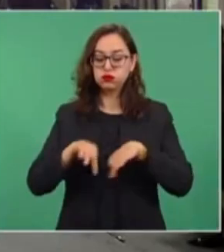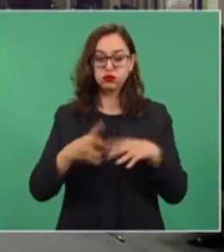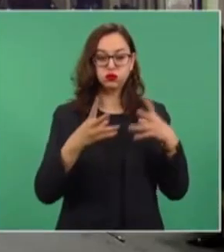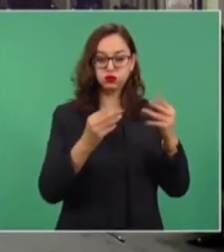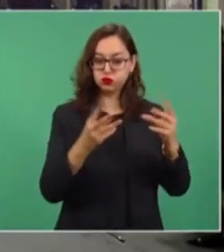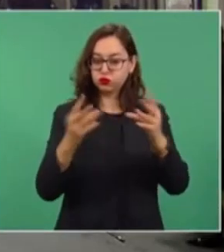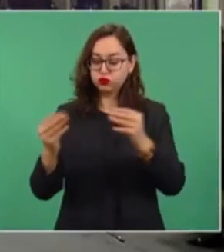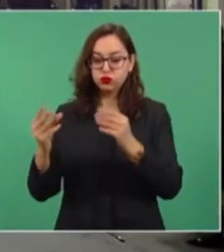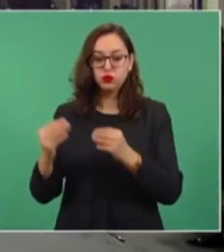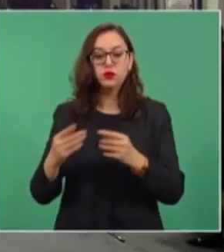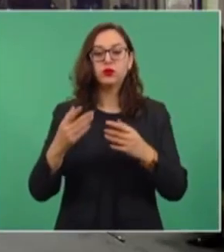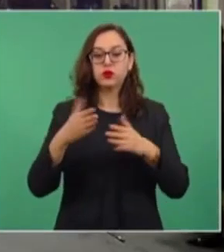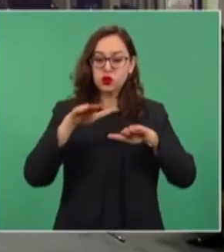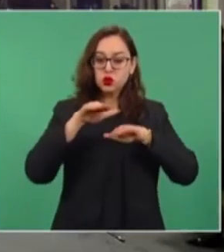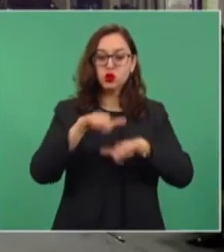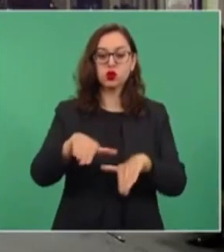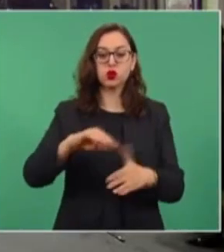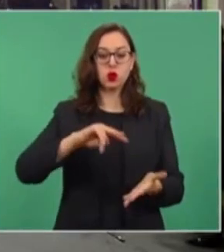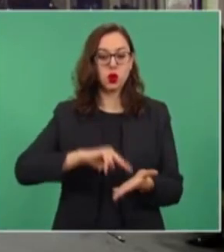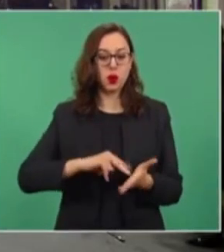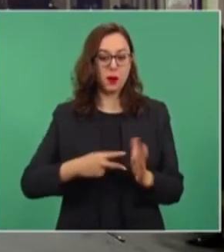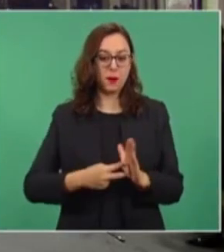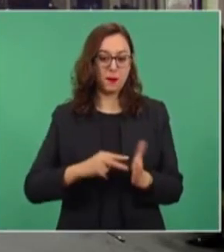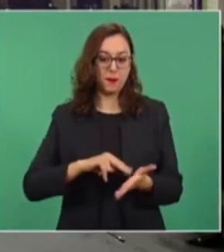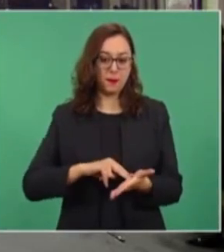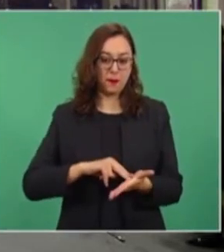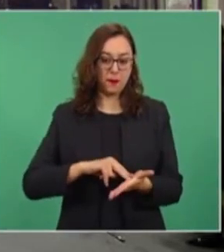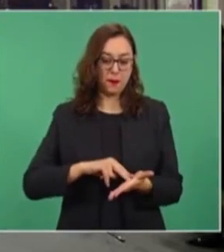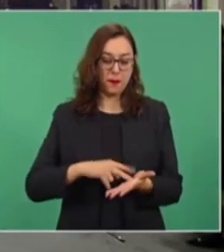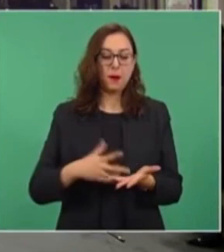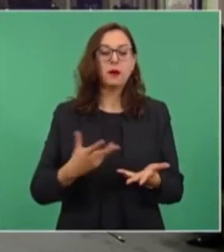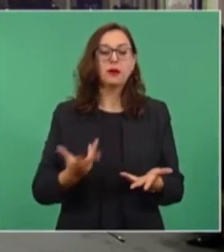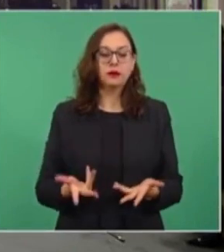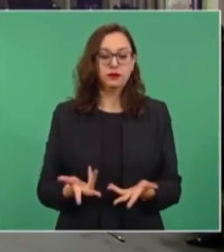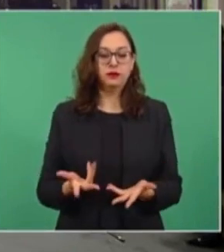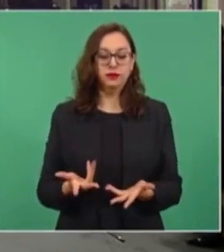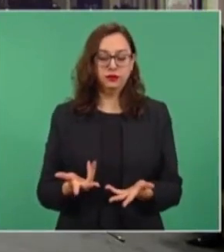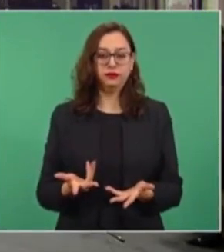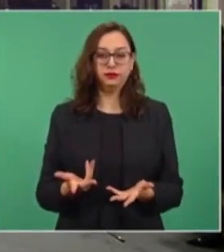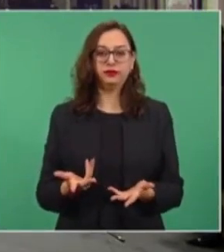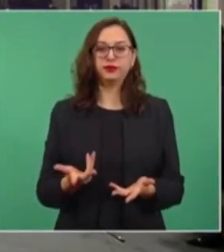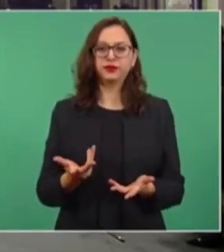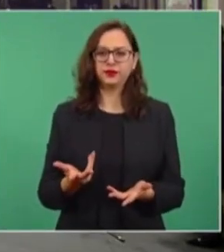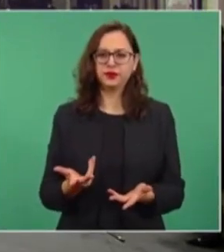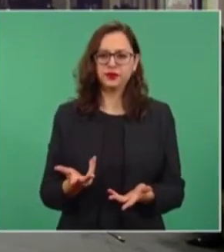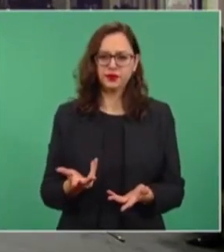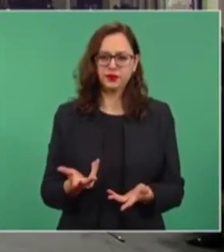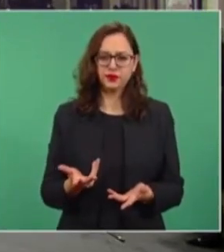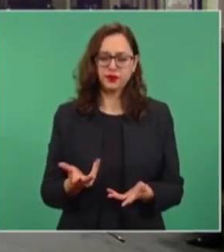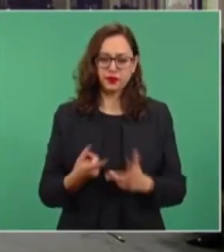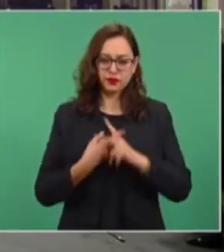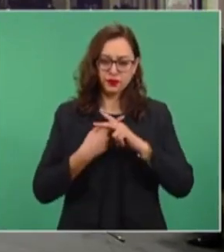la ingeniería. Estamos construyendo